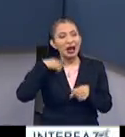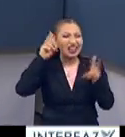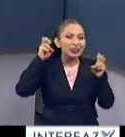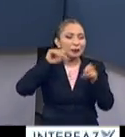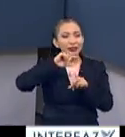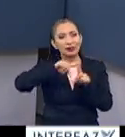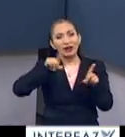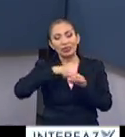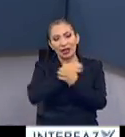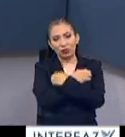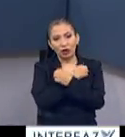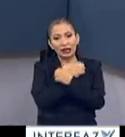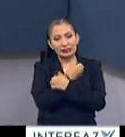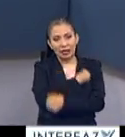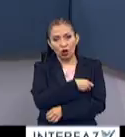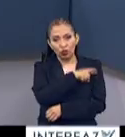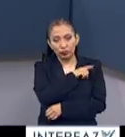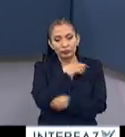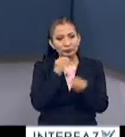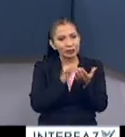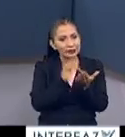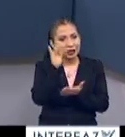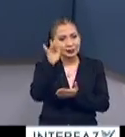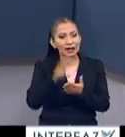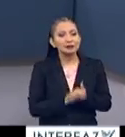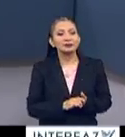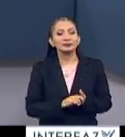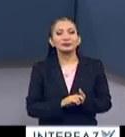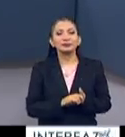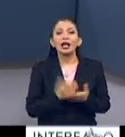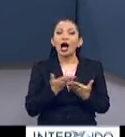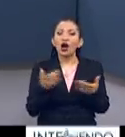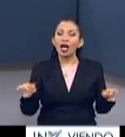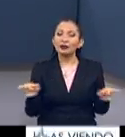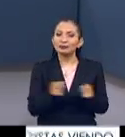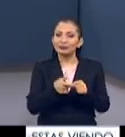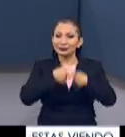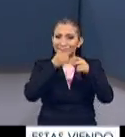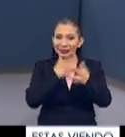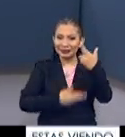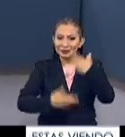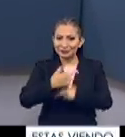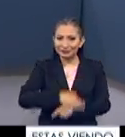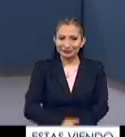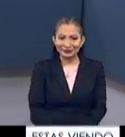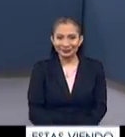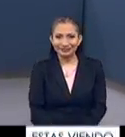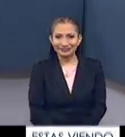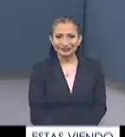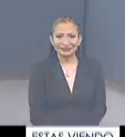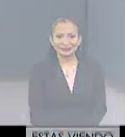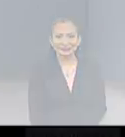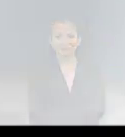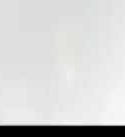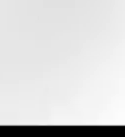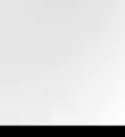otros temas, claro, sobre la educación y la salud. Gracias. Muchas gracias. Gracias, vamos a hacer una pausa y regresamos con más temas.